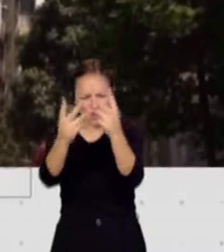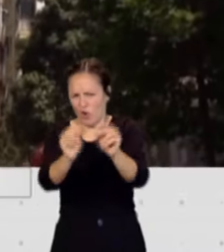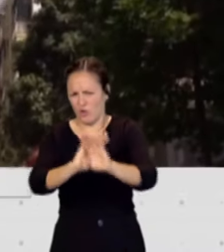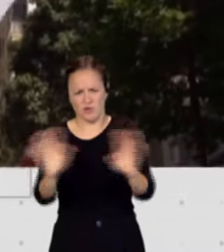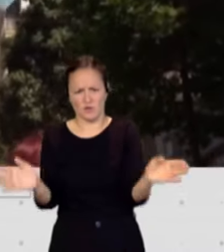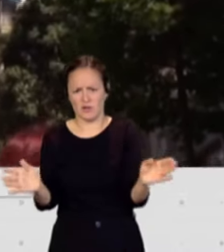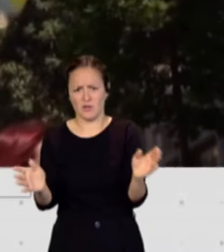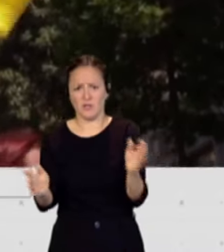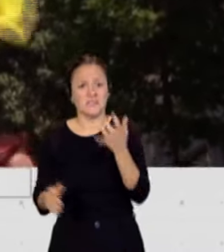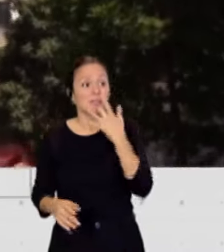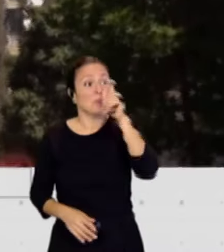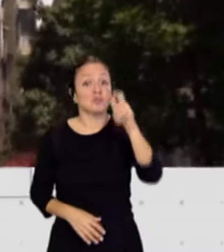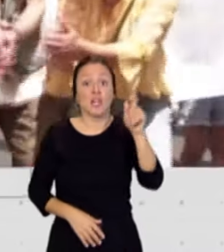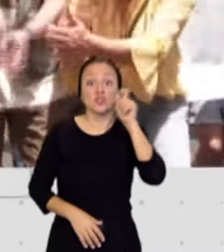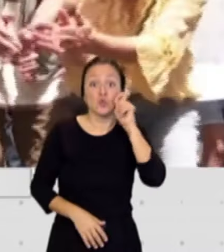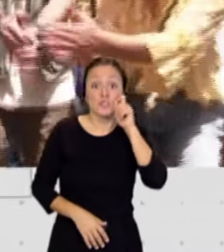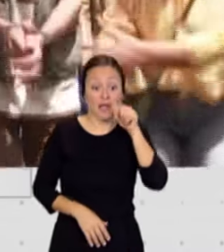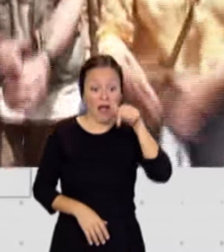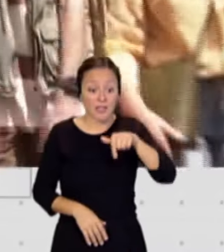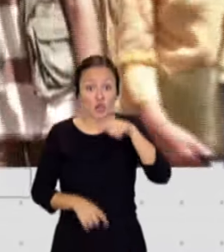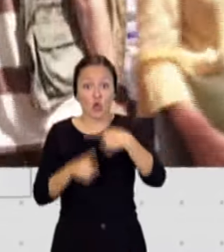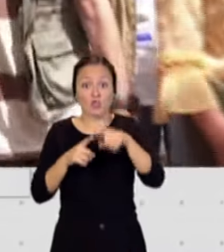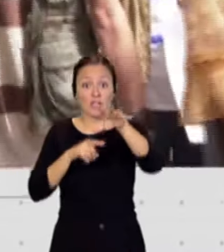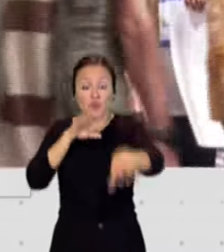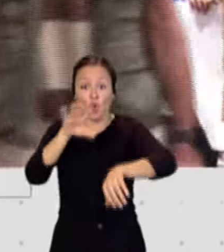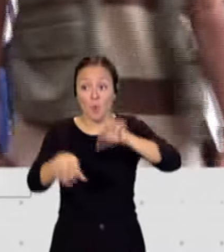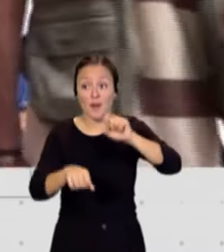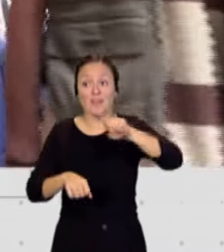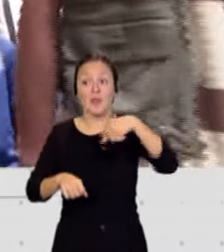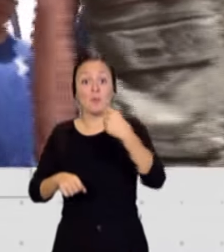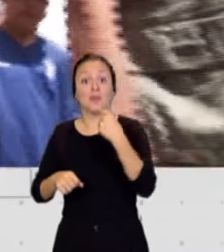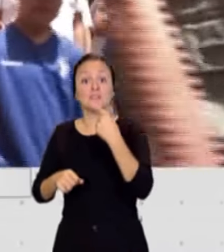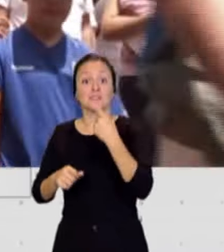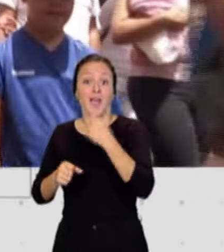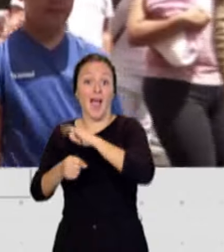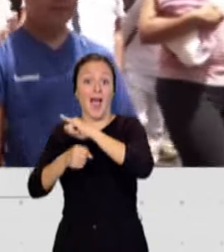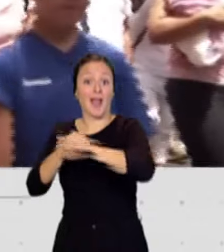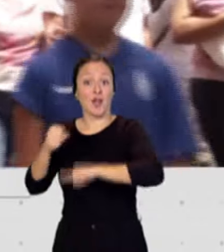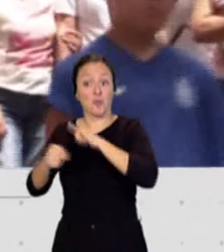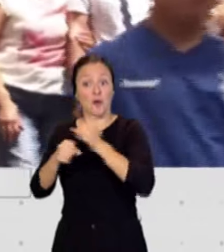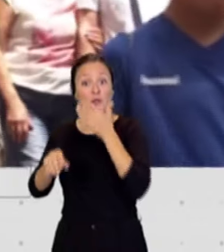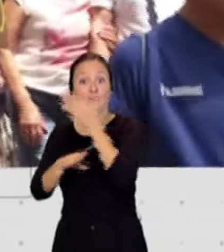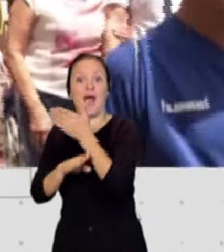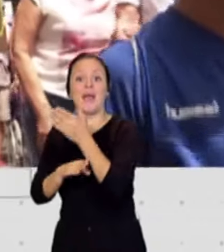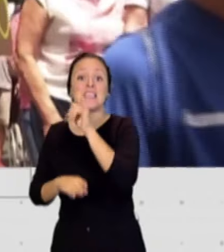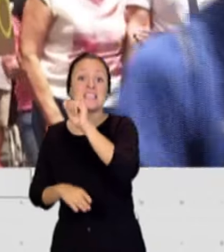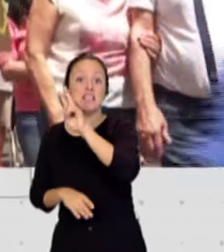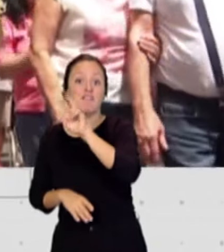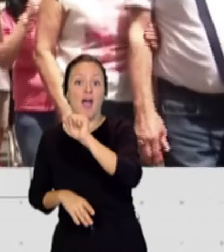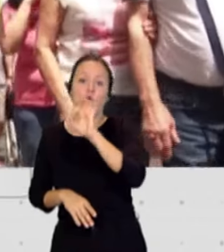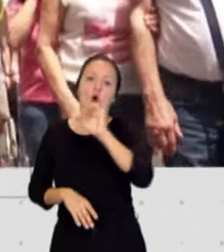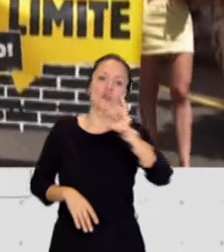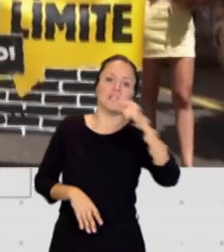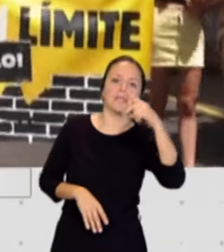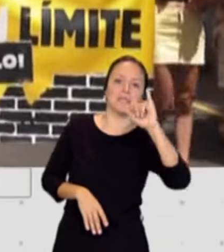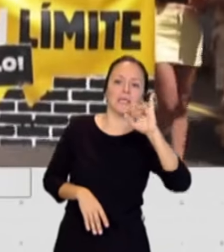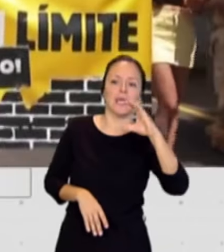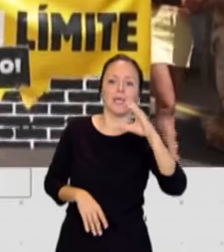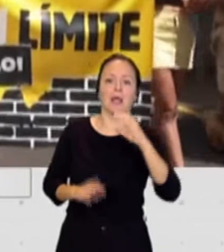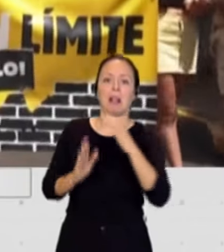muchos turistas cuando compran cosas después van al aeropuerto y se desgravan precisamente el IVA o el IVA o elig pues pueden hacer lo mismo